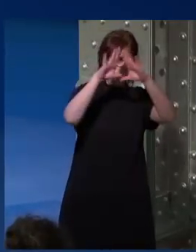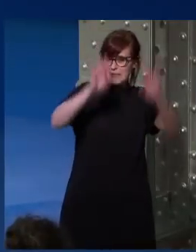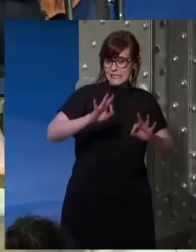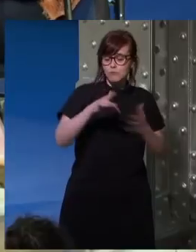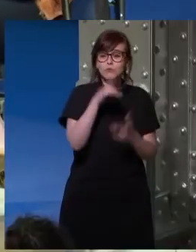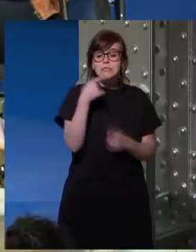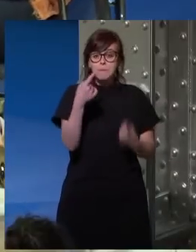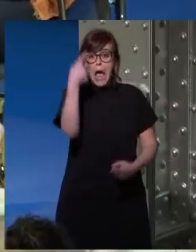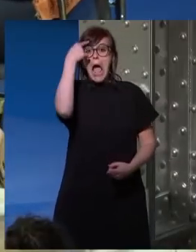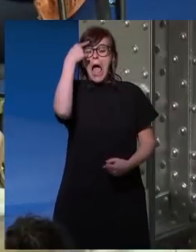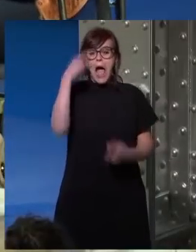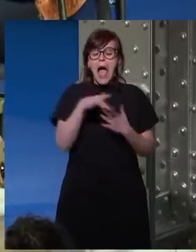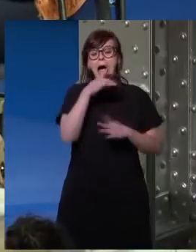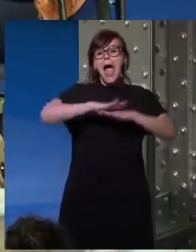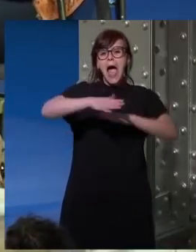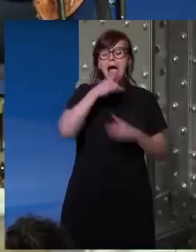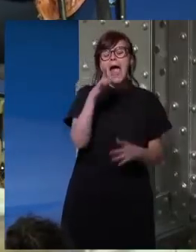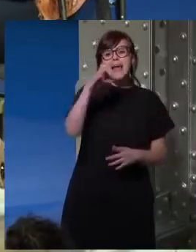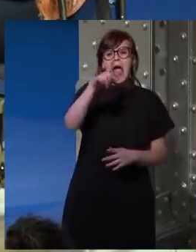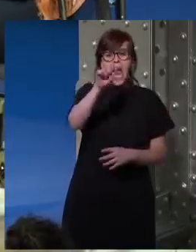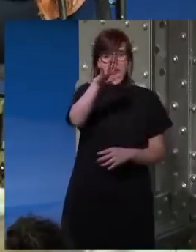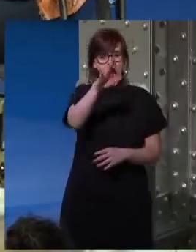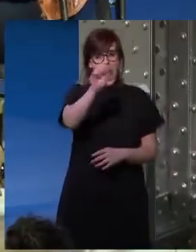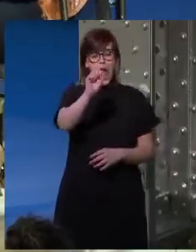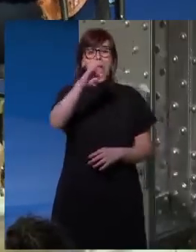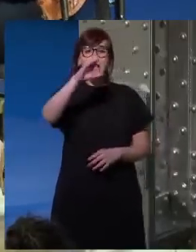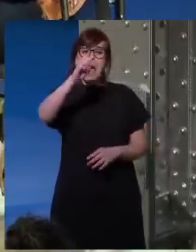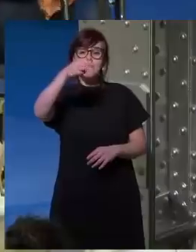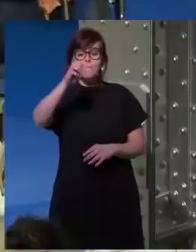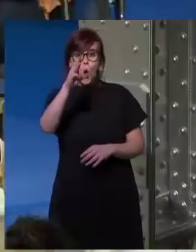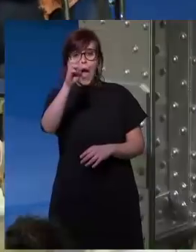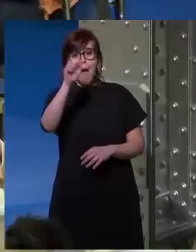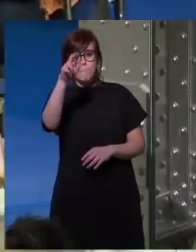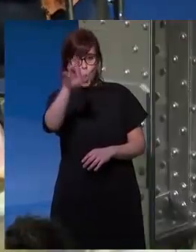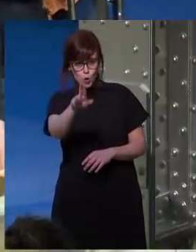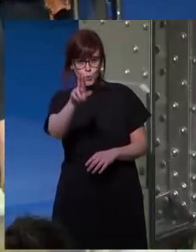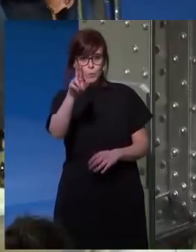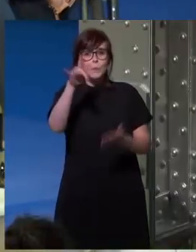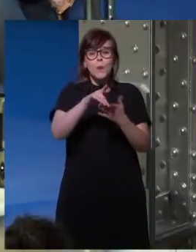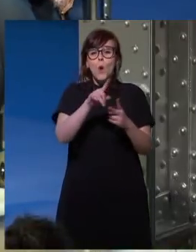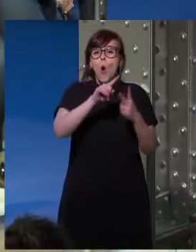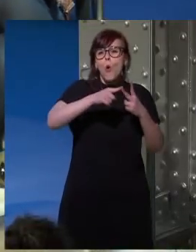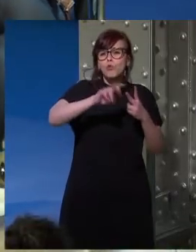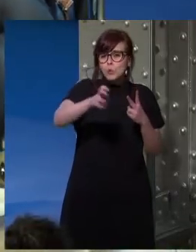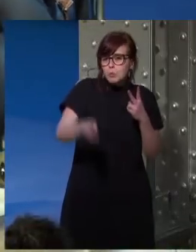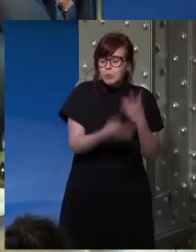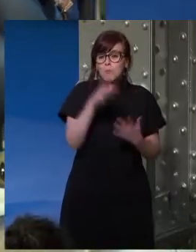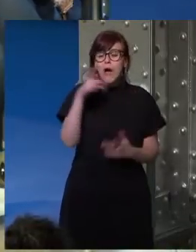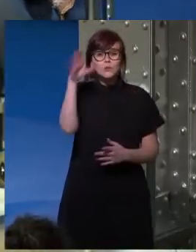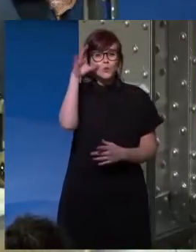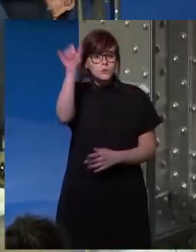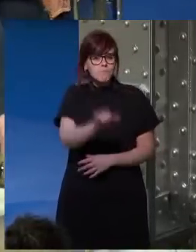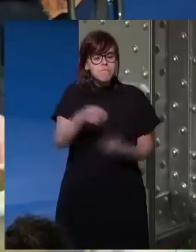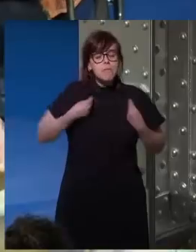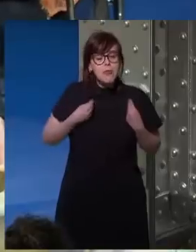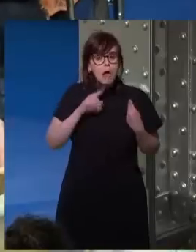primero que nos sale es Clara Campoamor, ¿no? Sí, sí. Pero luego dices, ¿realmente conoces la historia de Clara Campoamor o de muchas de las mujeres que hemos escuchado a lo